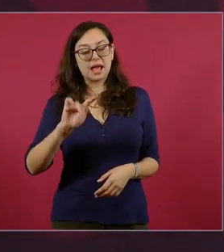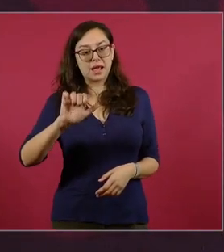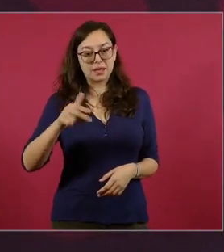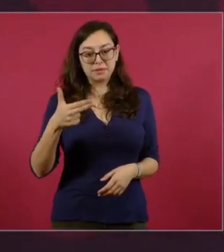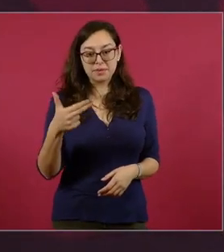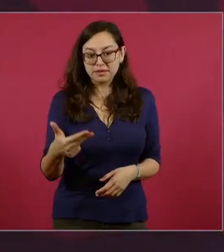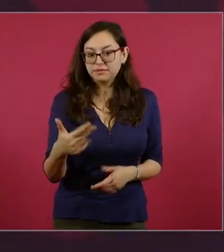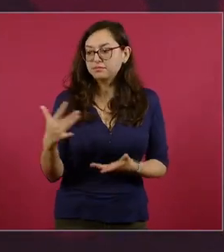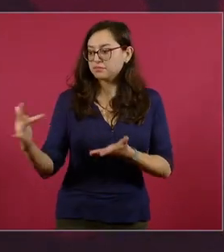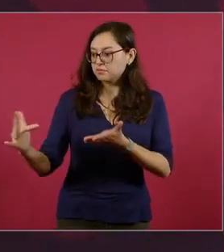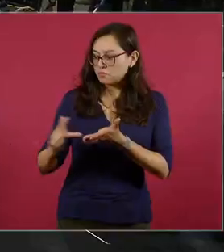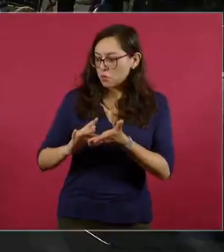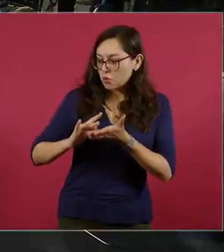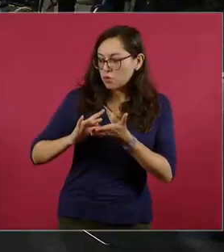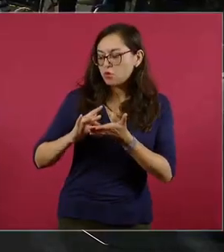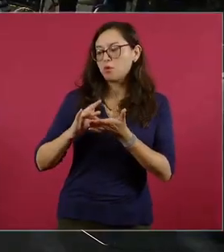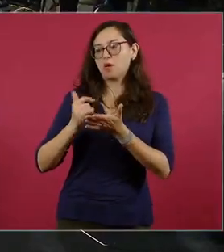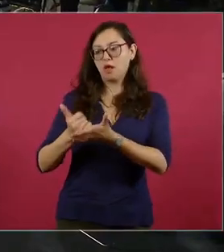3 años